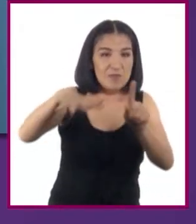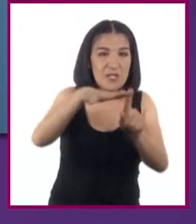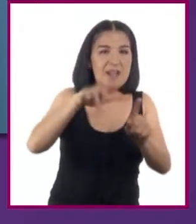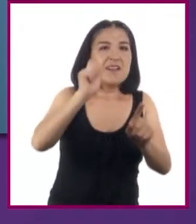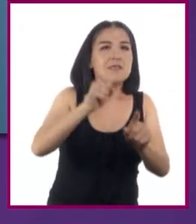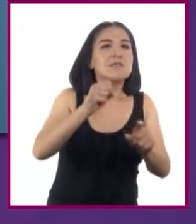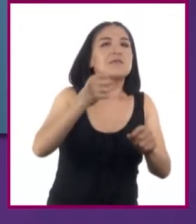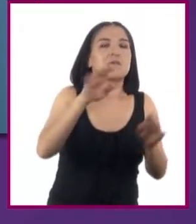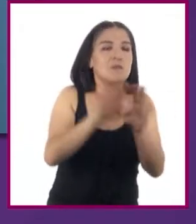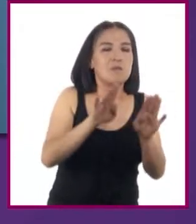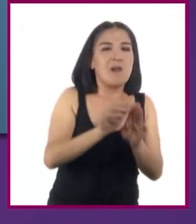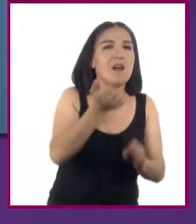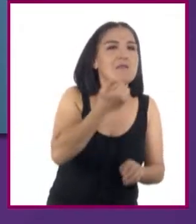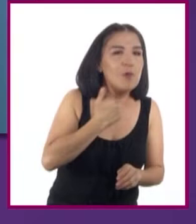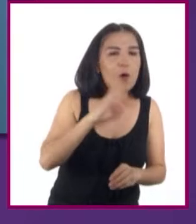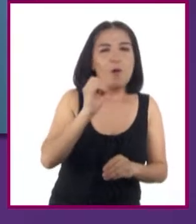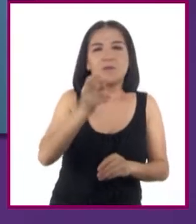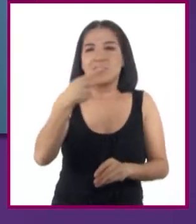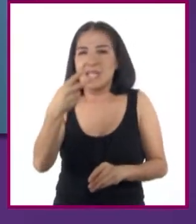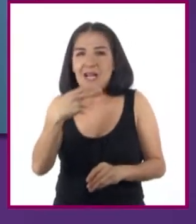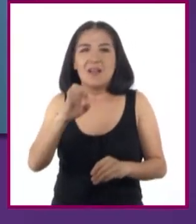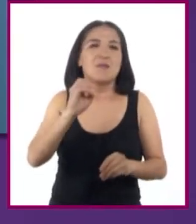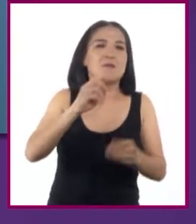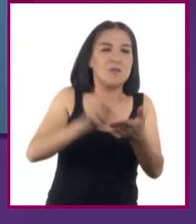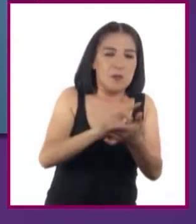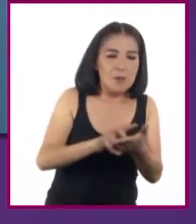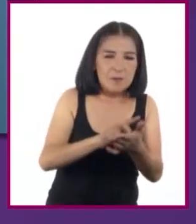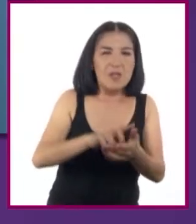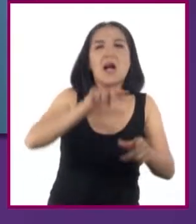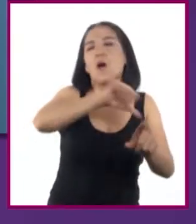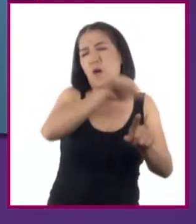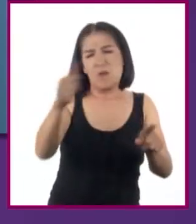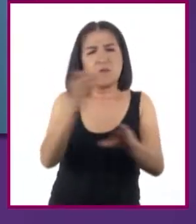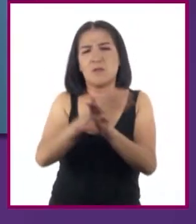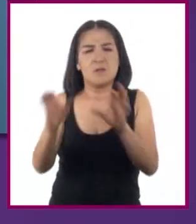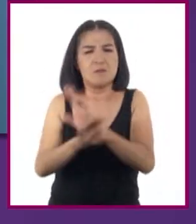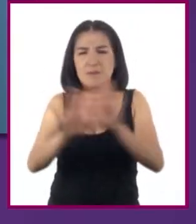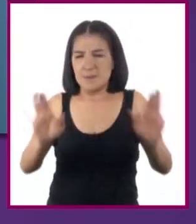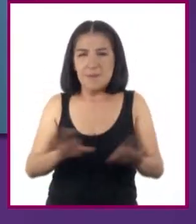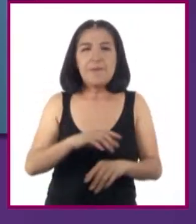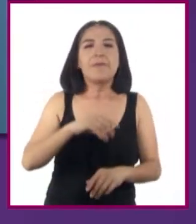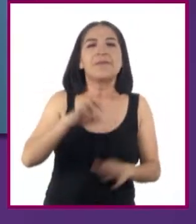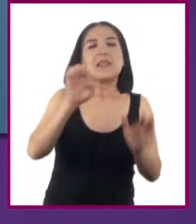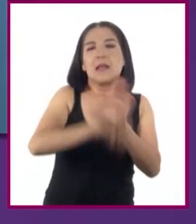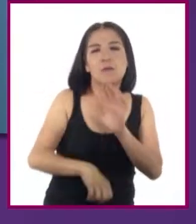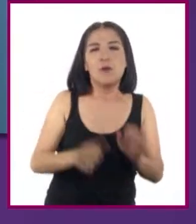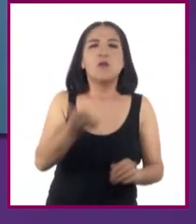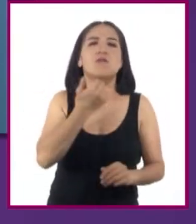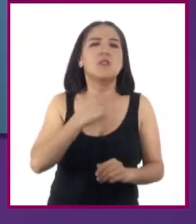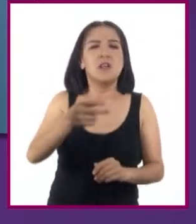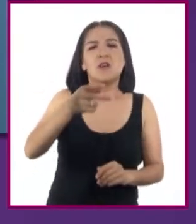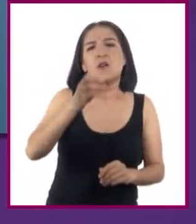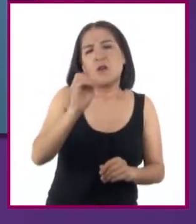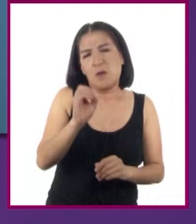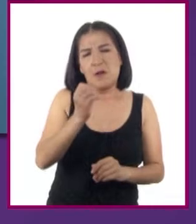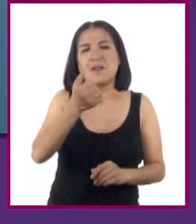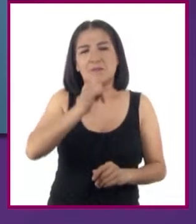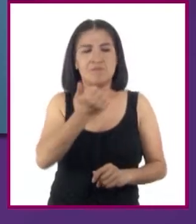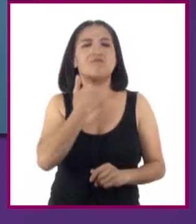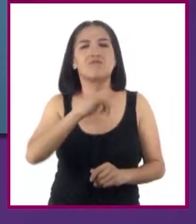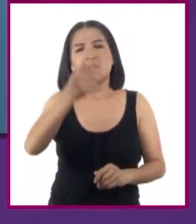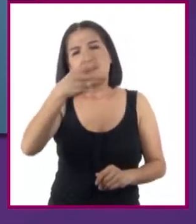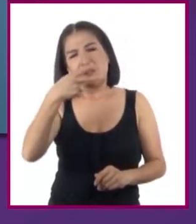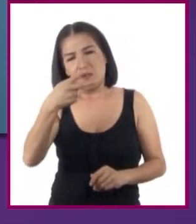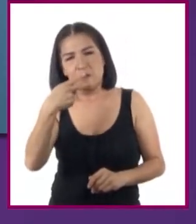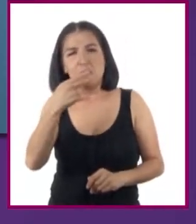determinadas sustancias. Después hablaremos de otro tipo de adicciones, por ejemplo, el alcohol o tabaco, como se mencionó